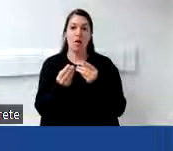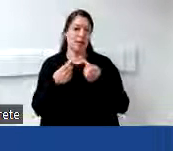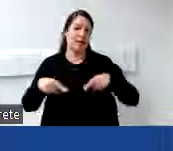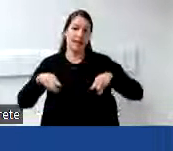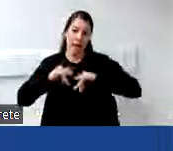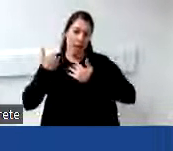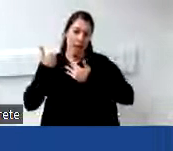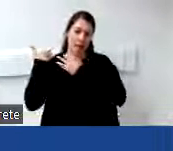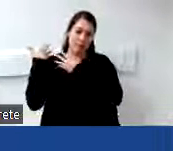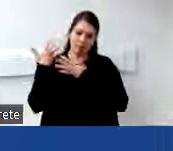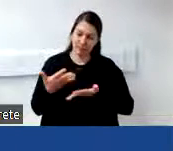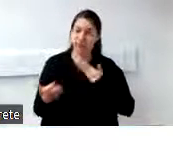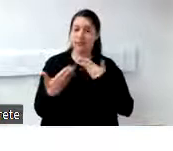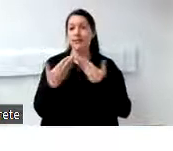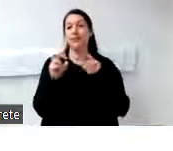venimos hablando.